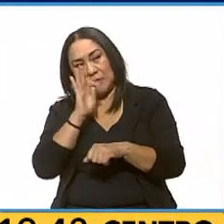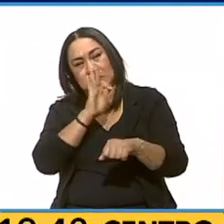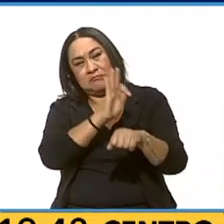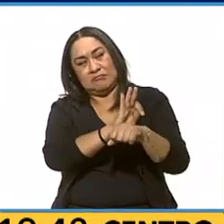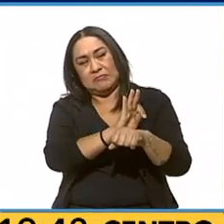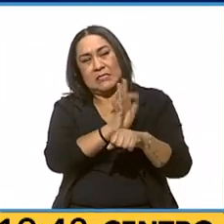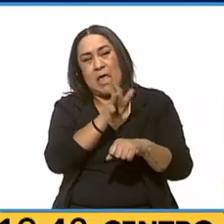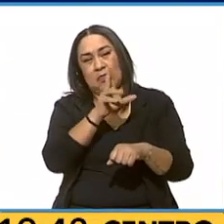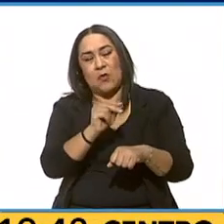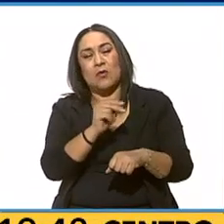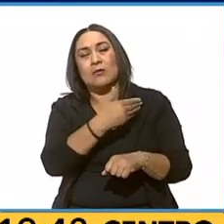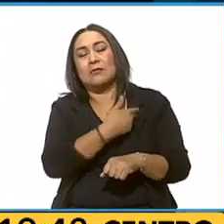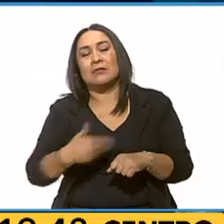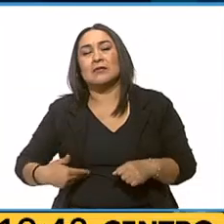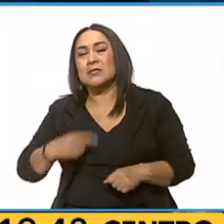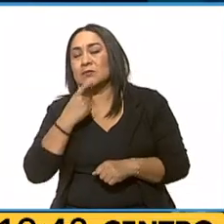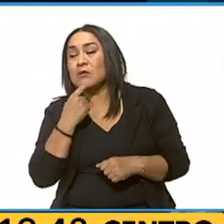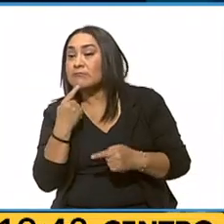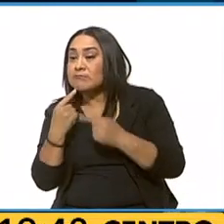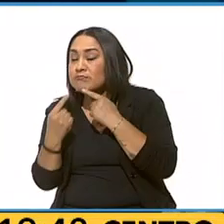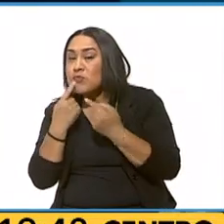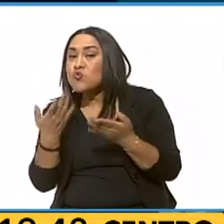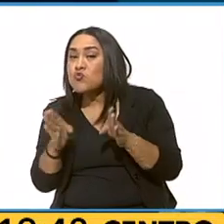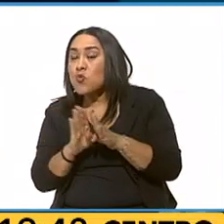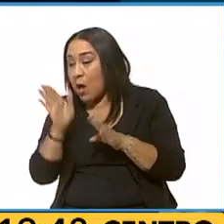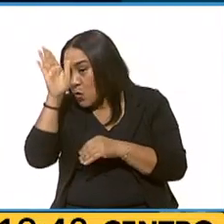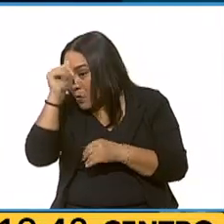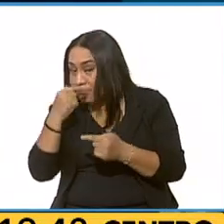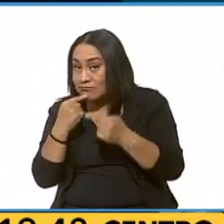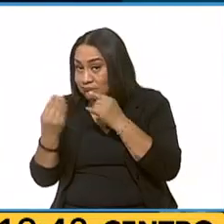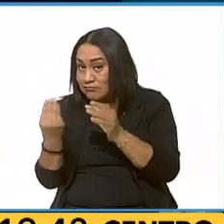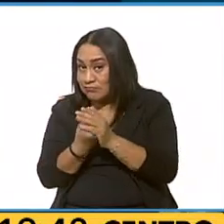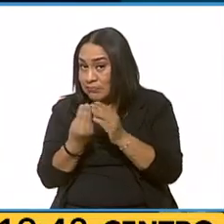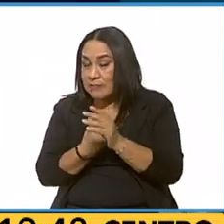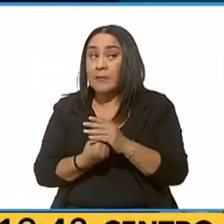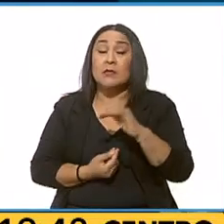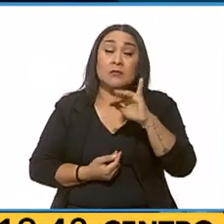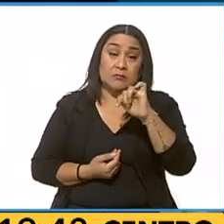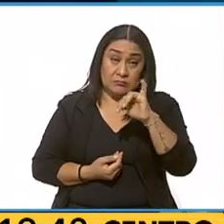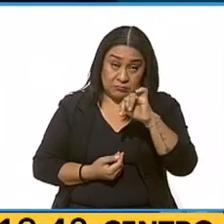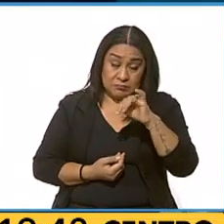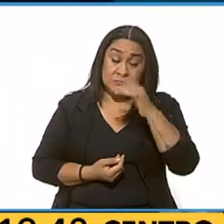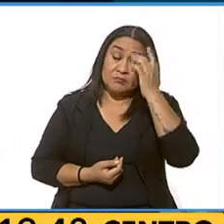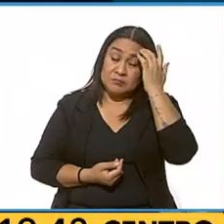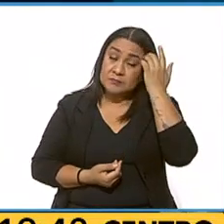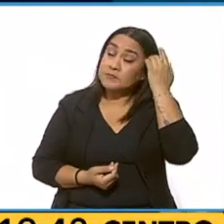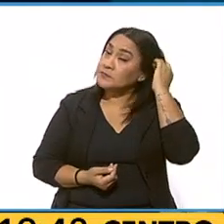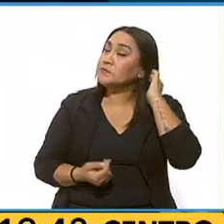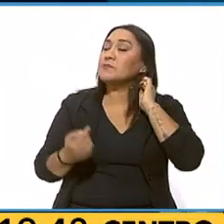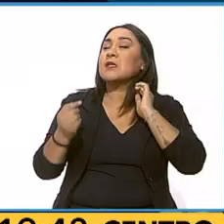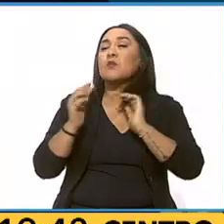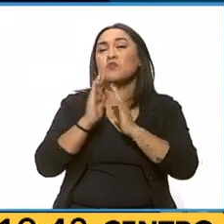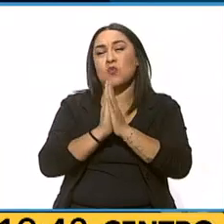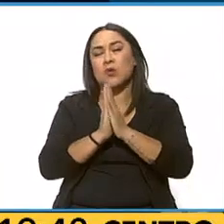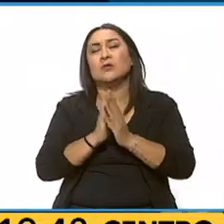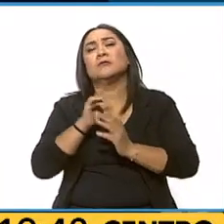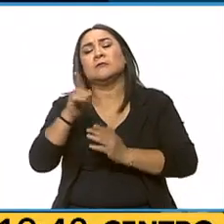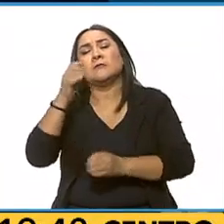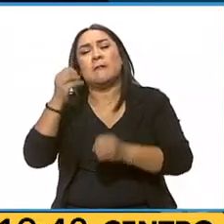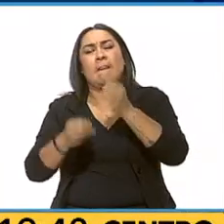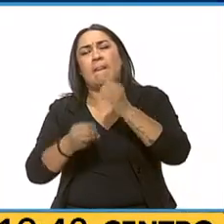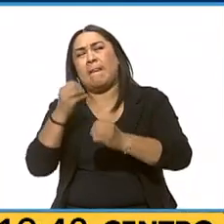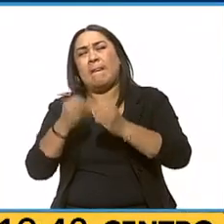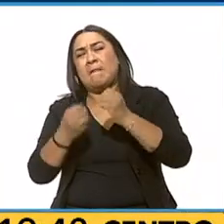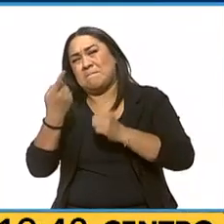Andrés Manuel López Obrador. ¿Cómo le hacemos? Hay que ponernos de acuerdo. Mandaron a la Corte a dar un golpe de Estado